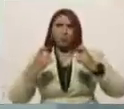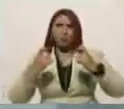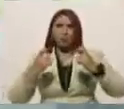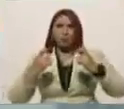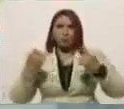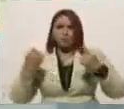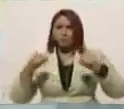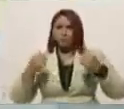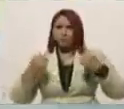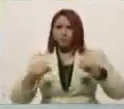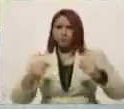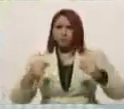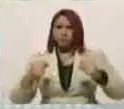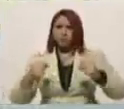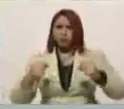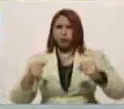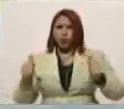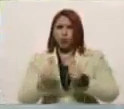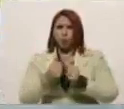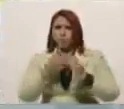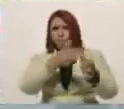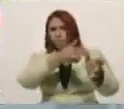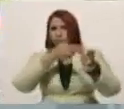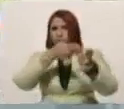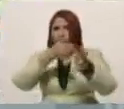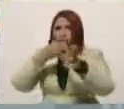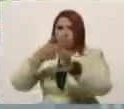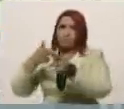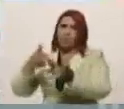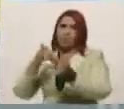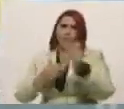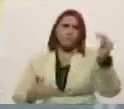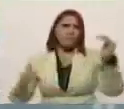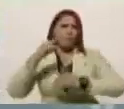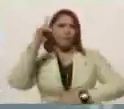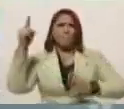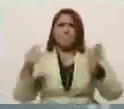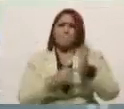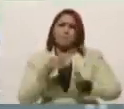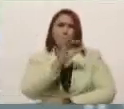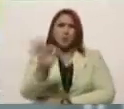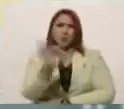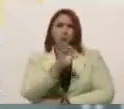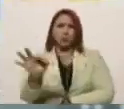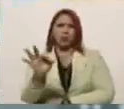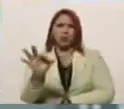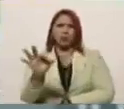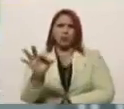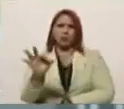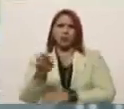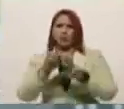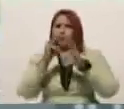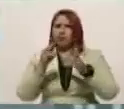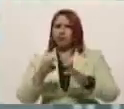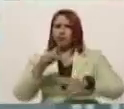entrenado y con la puntería al 1000% en el método táctico